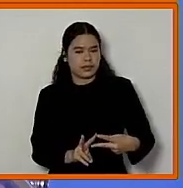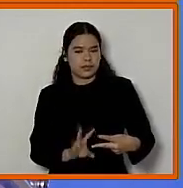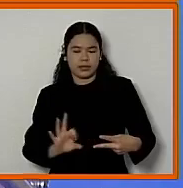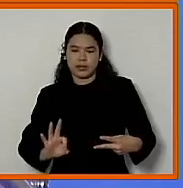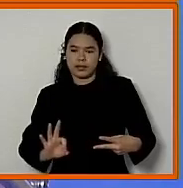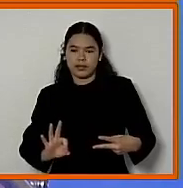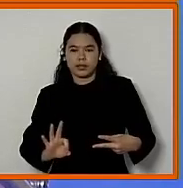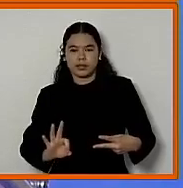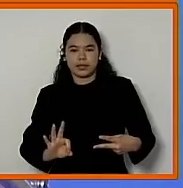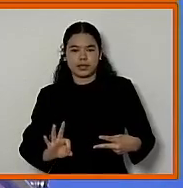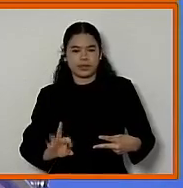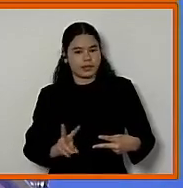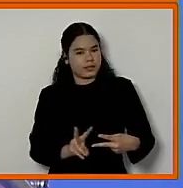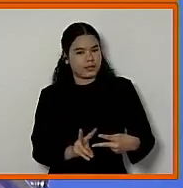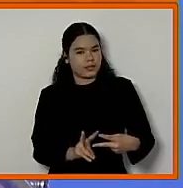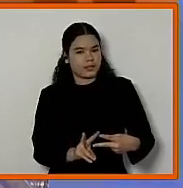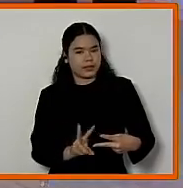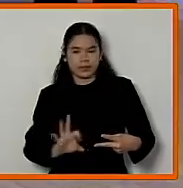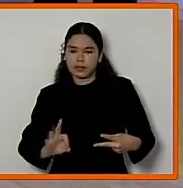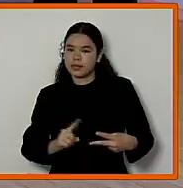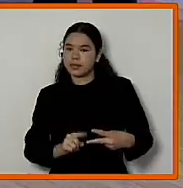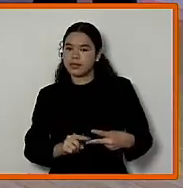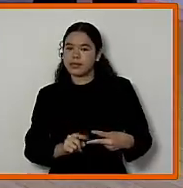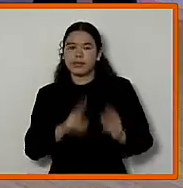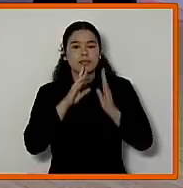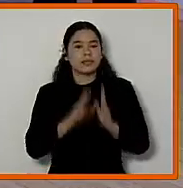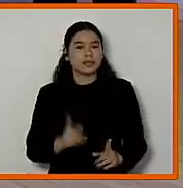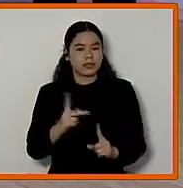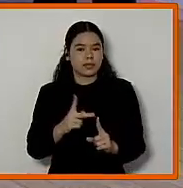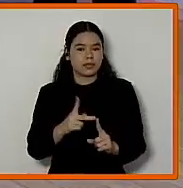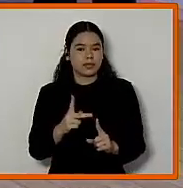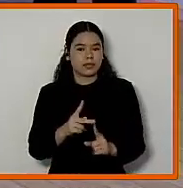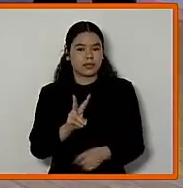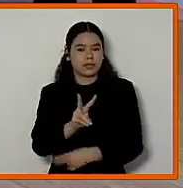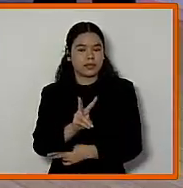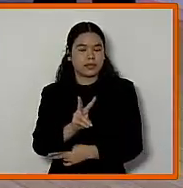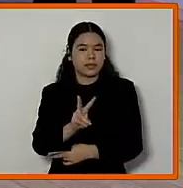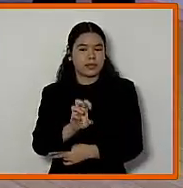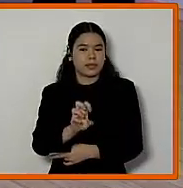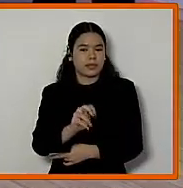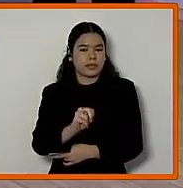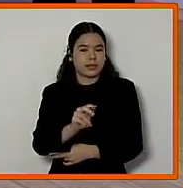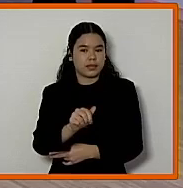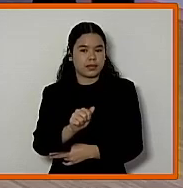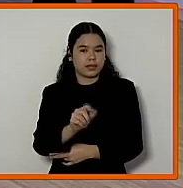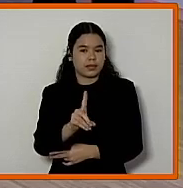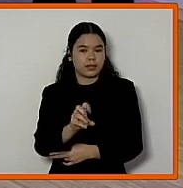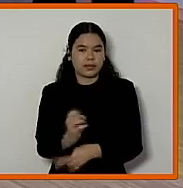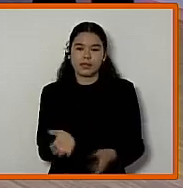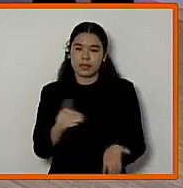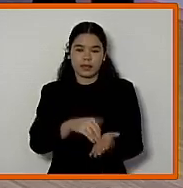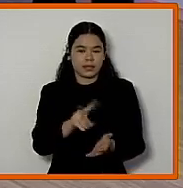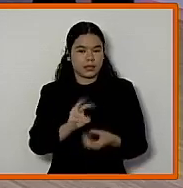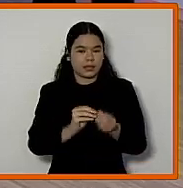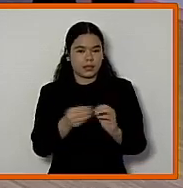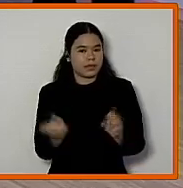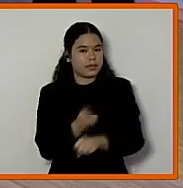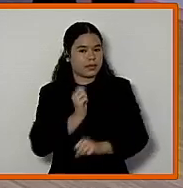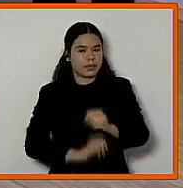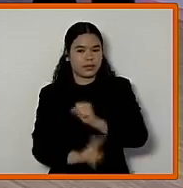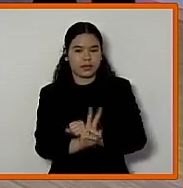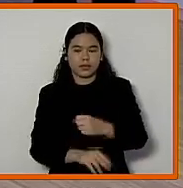9. Segundo número ganador es el 29 con su catrachada venado. Con gusto repito, tus dos números favorecidos para premiados